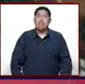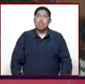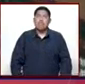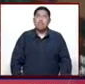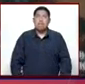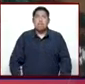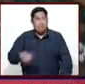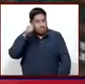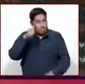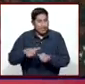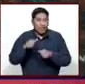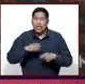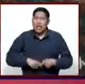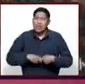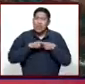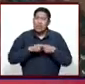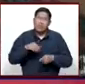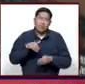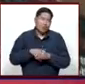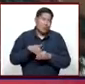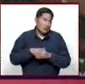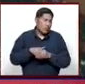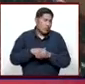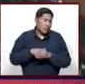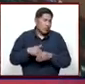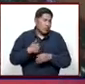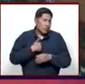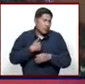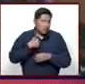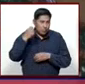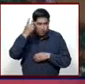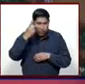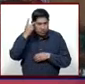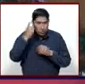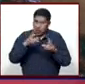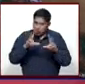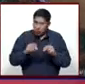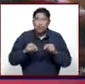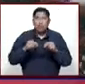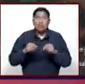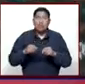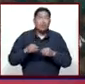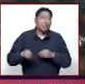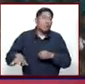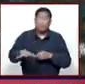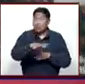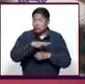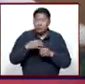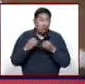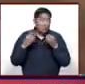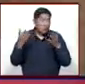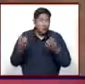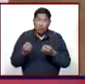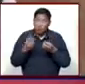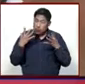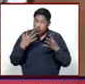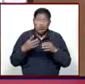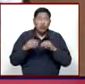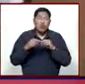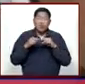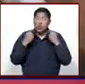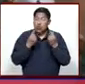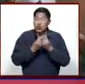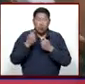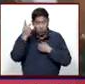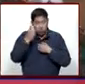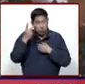Y hay que recordar que esta suspensión de las elecciones primarias es un acuerdo al que arribaron la mayoría, la gran mayoría de los partidos asistentes